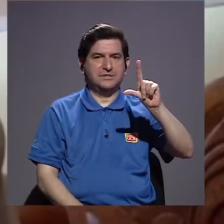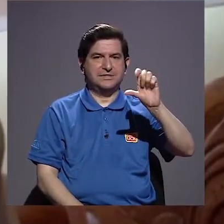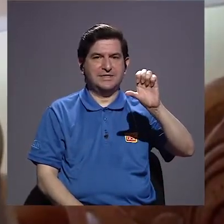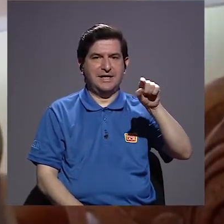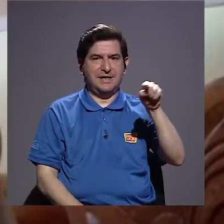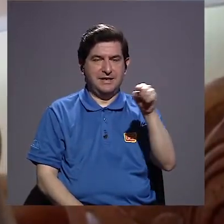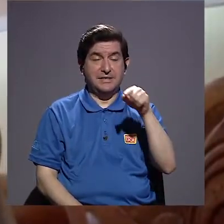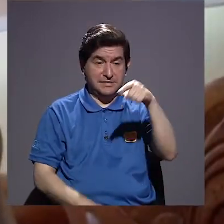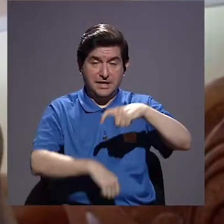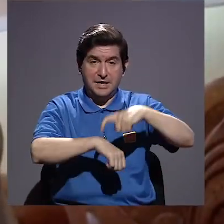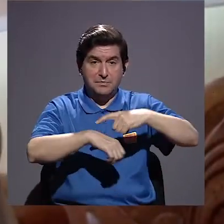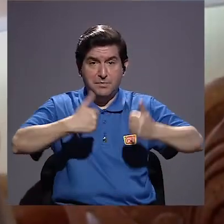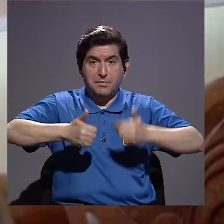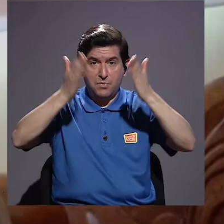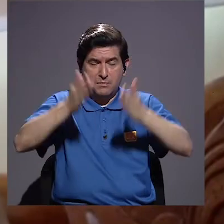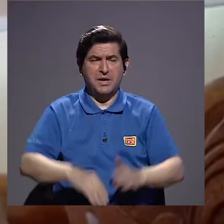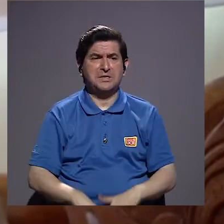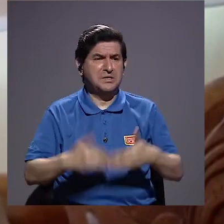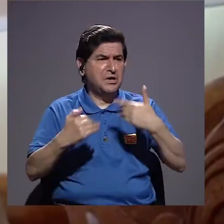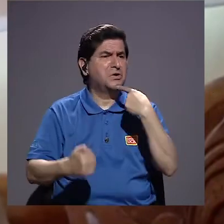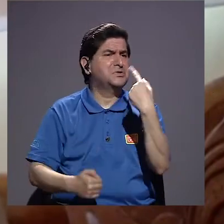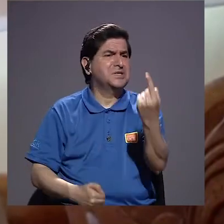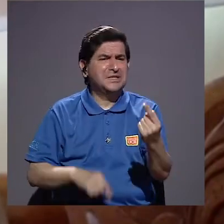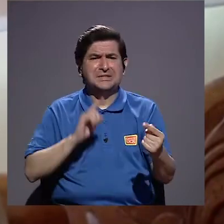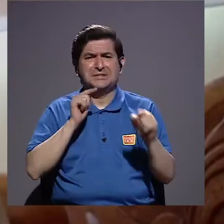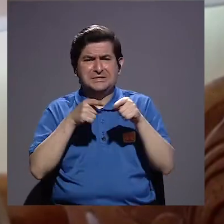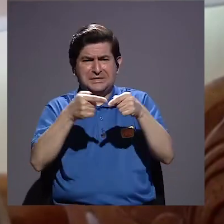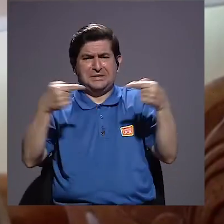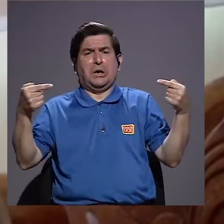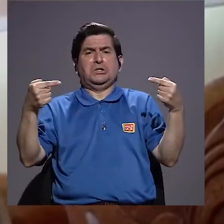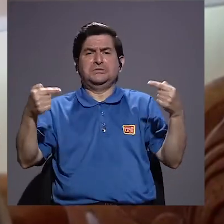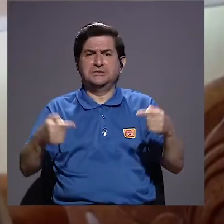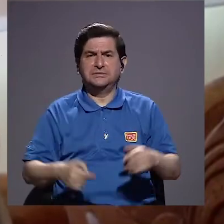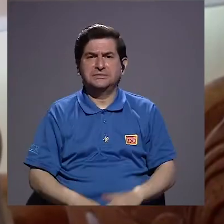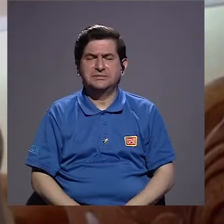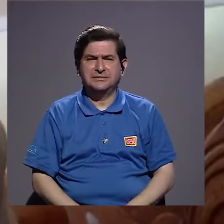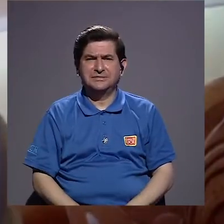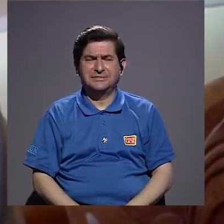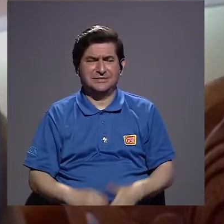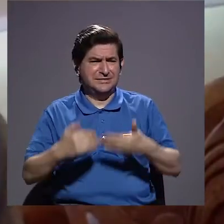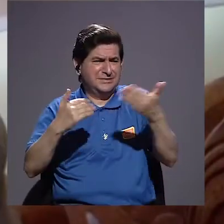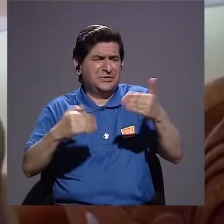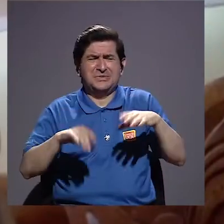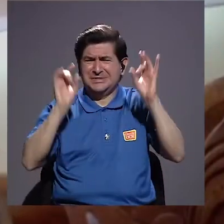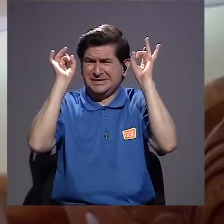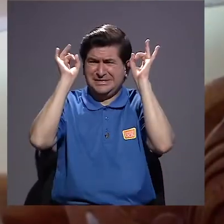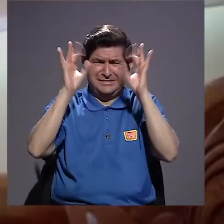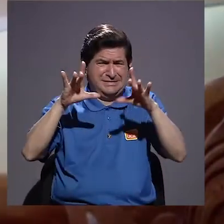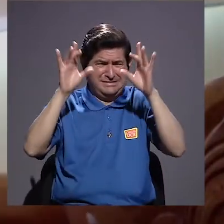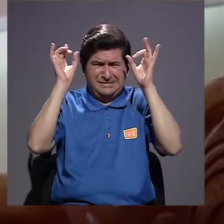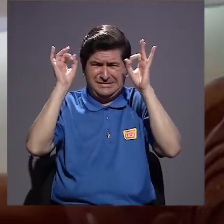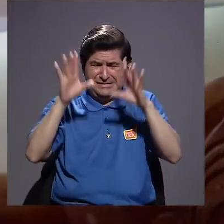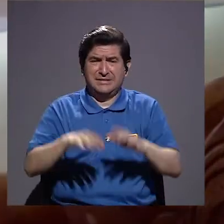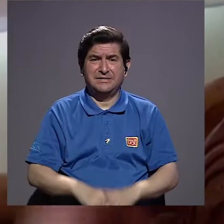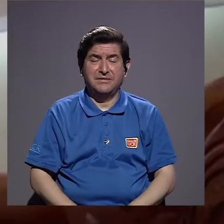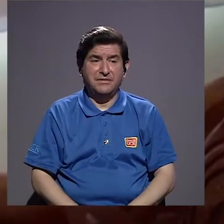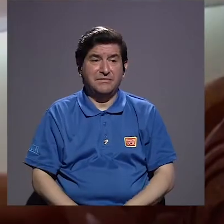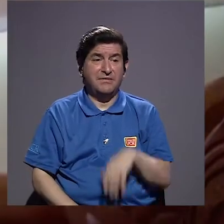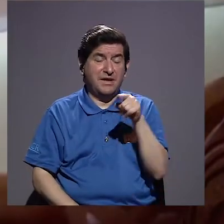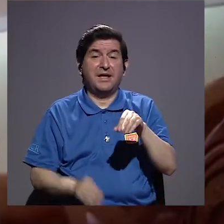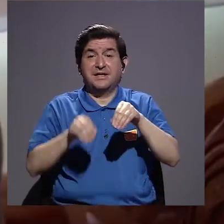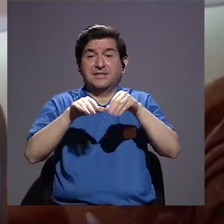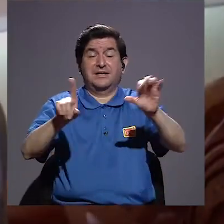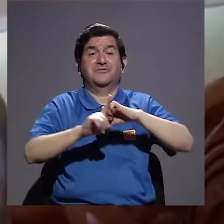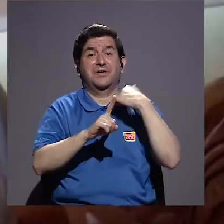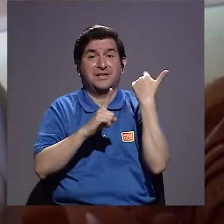fue candidata, las cosas que le decían, las indecencias que le mandaban, ahora esas